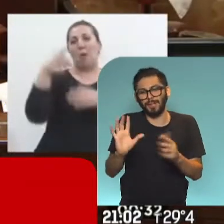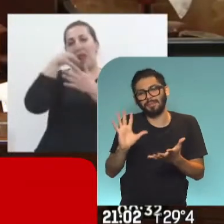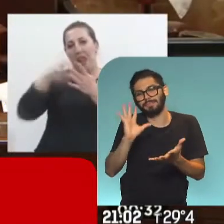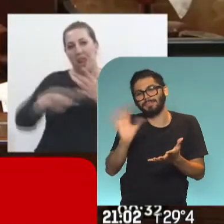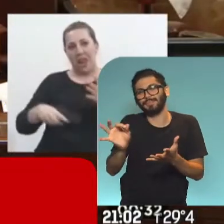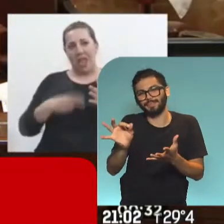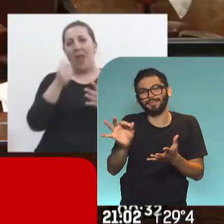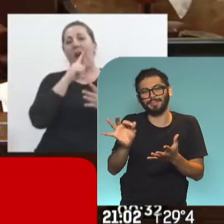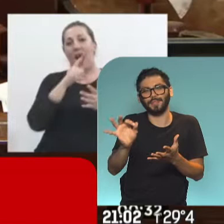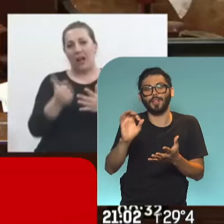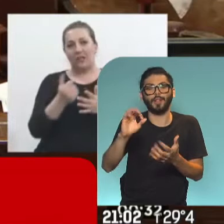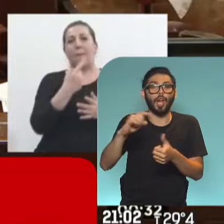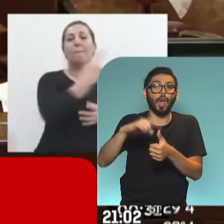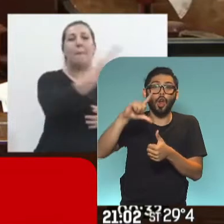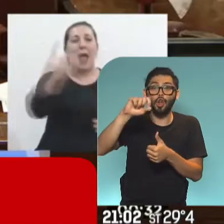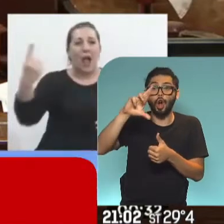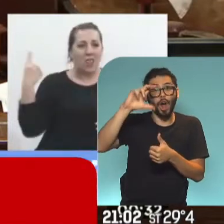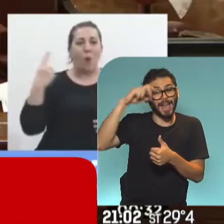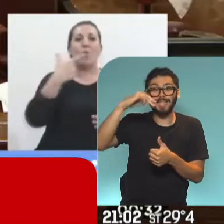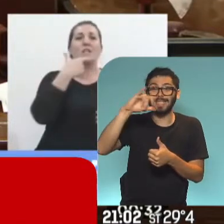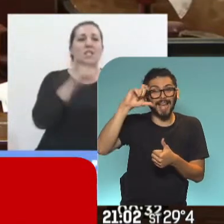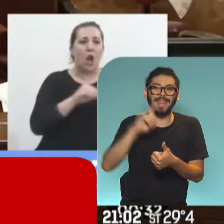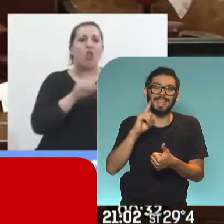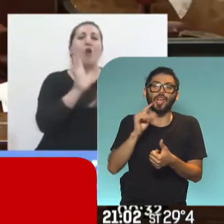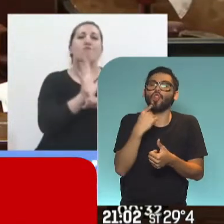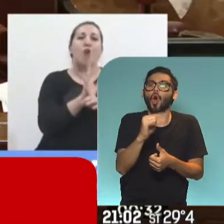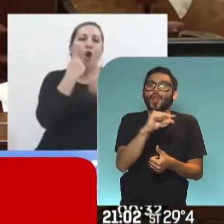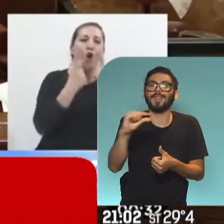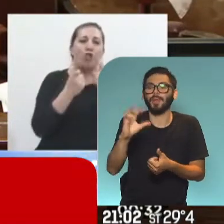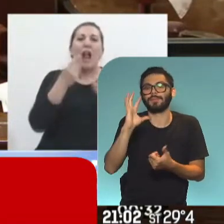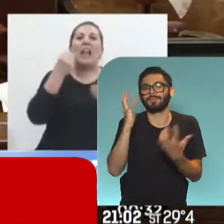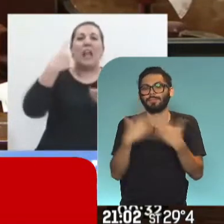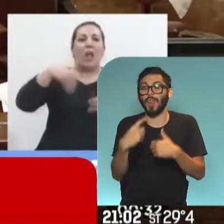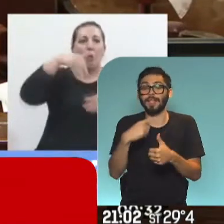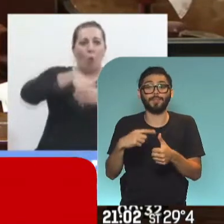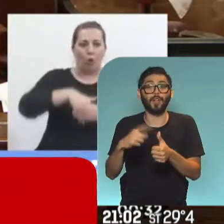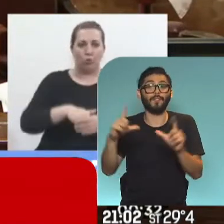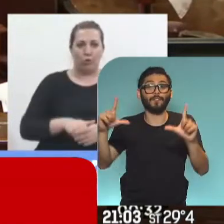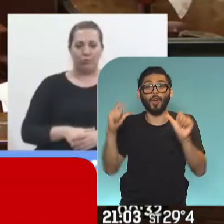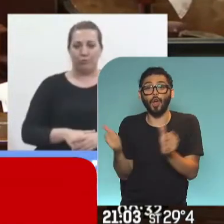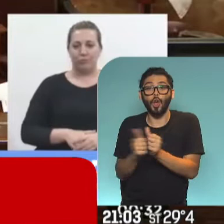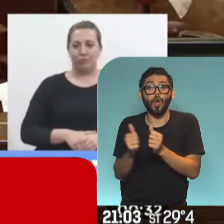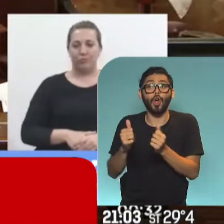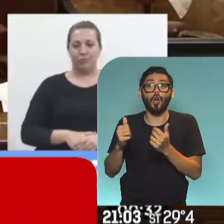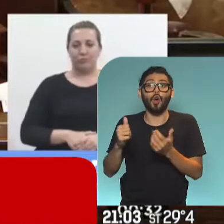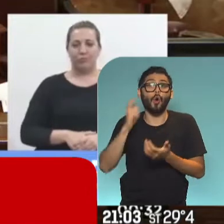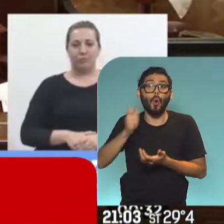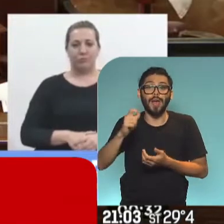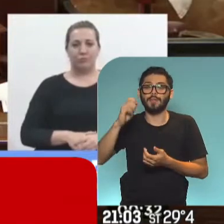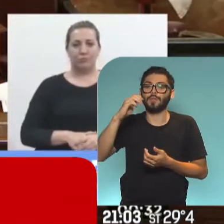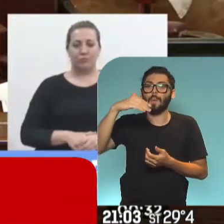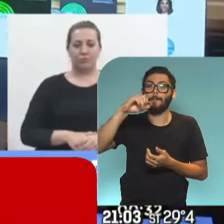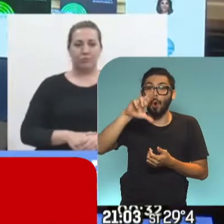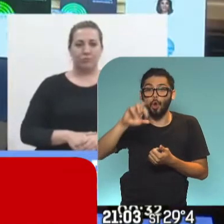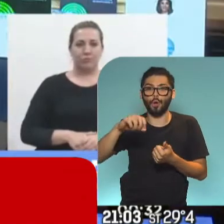¿no? Que no lo nombra Lorenzetti, pero uno puede intuir que está hablando de él. Dice, bueno, se fotografiaba con el juez Sergio Moro, con Bonadío, pero lo